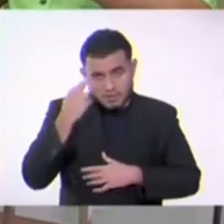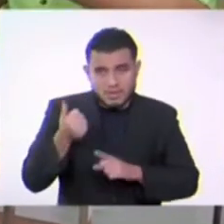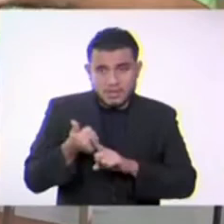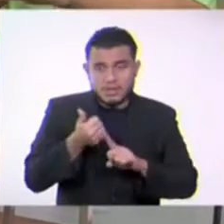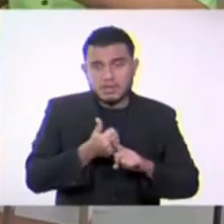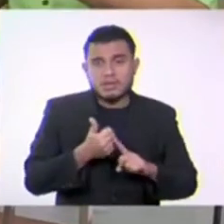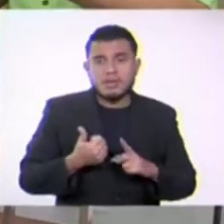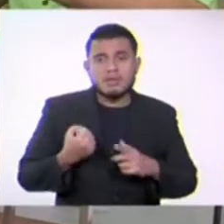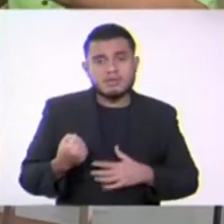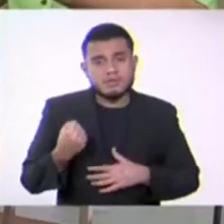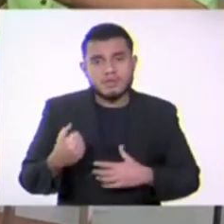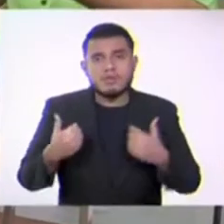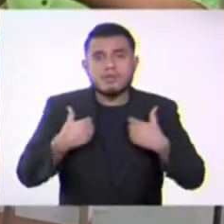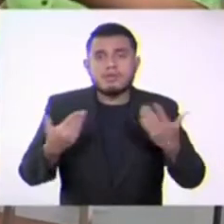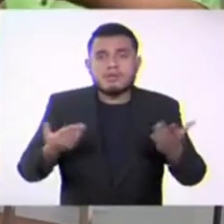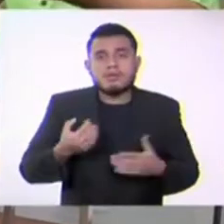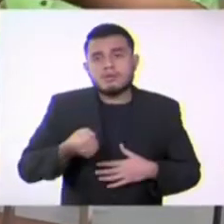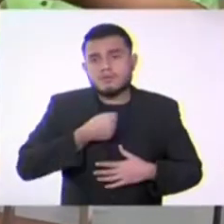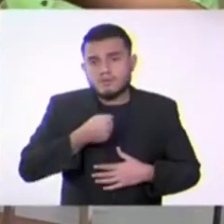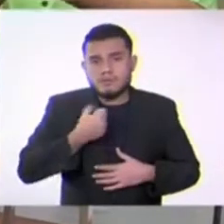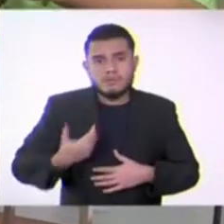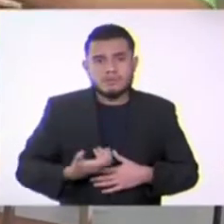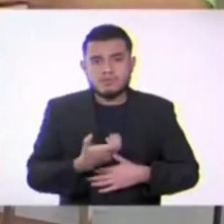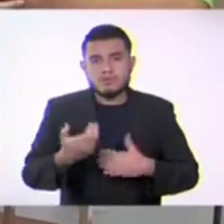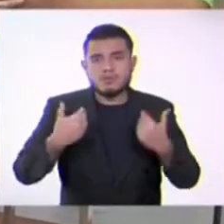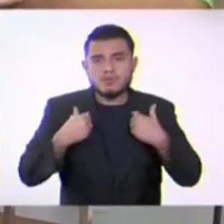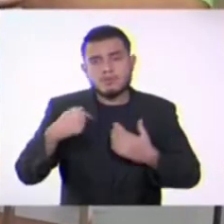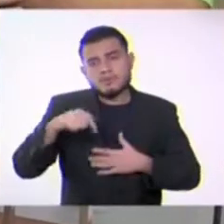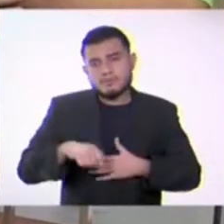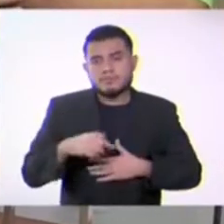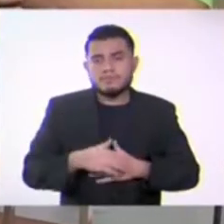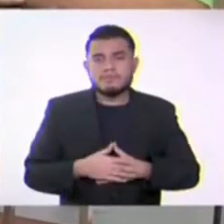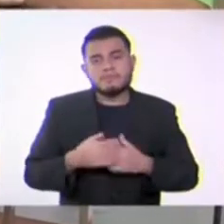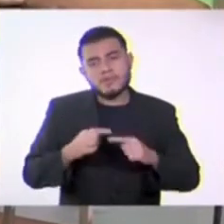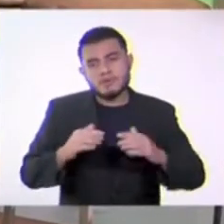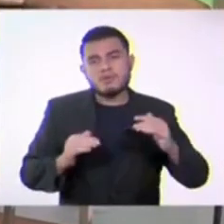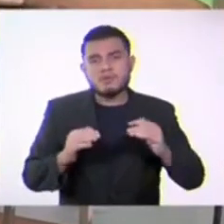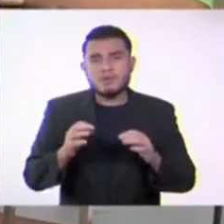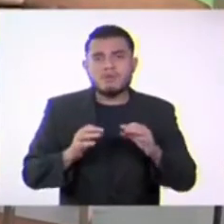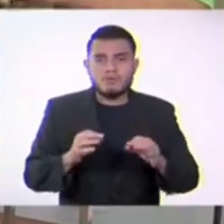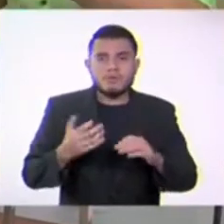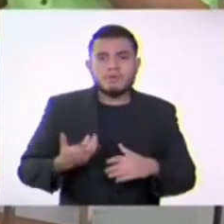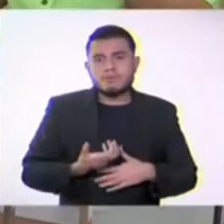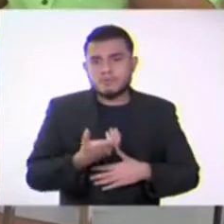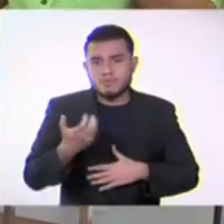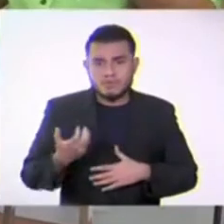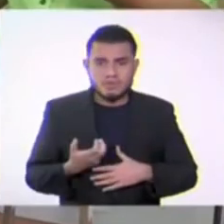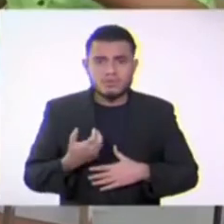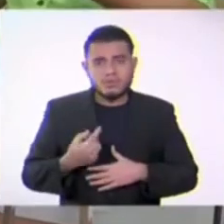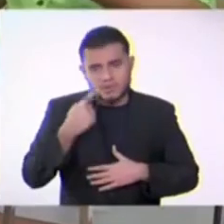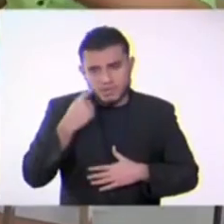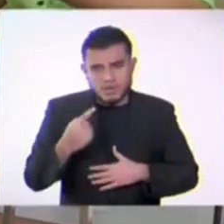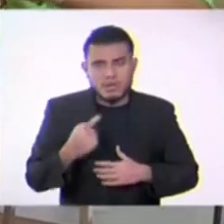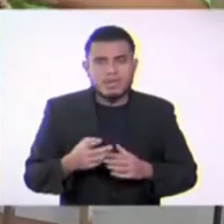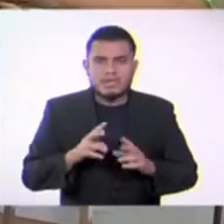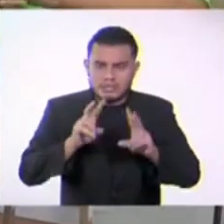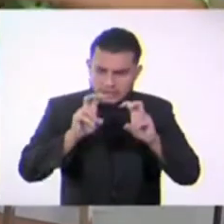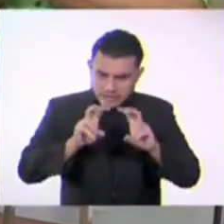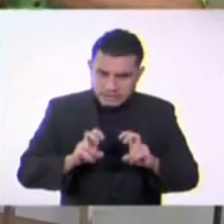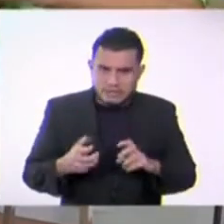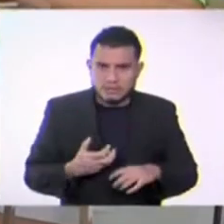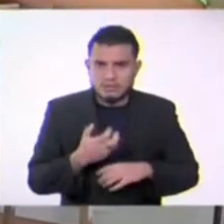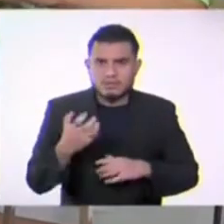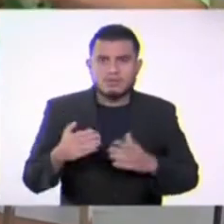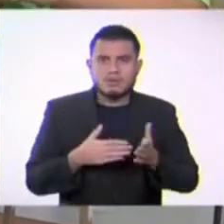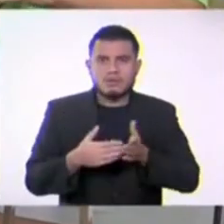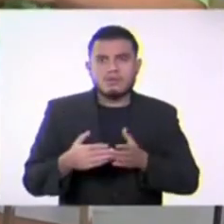sí, con la información que tenemos a la mano, pero también es de ir buscando el sentido crítico, como Así decíamos es. al inicio